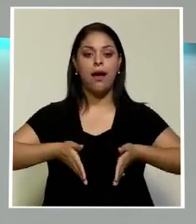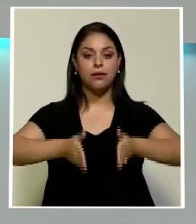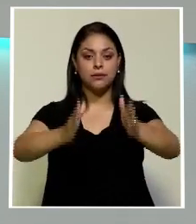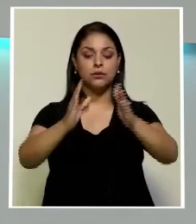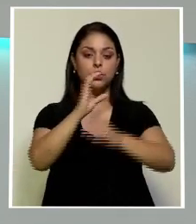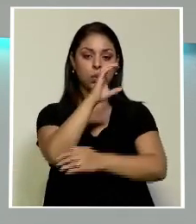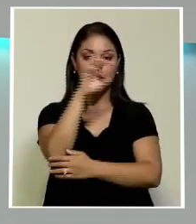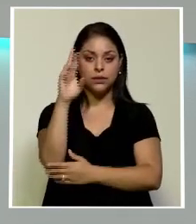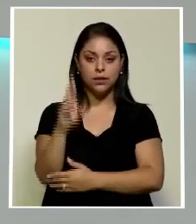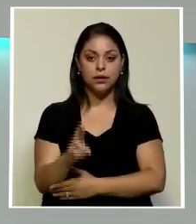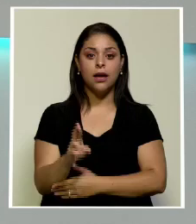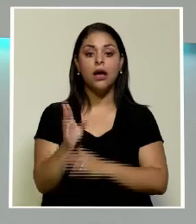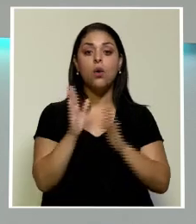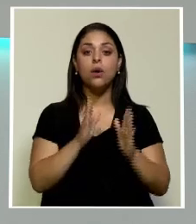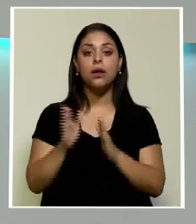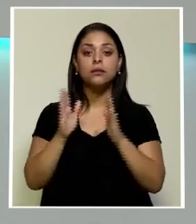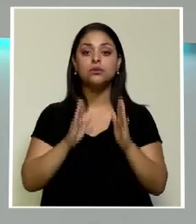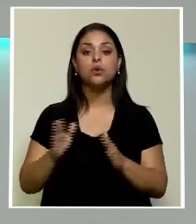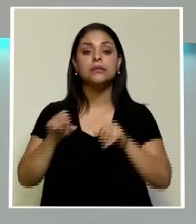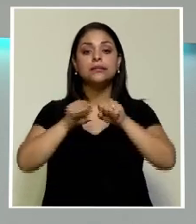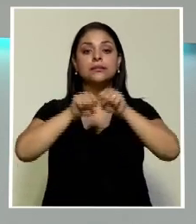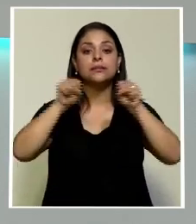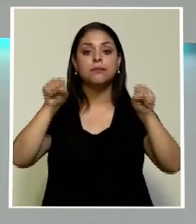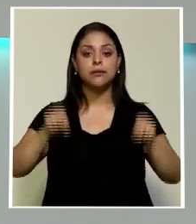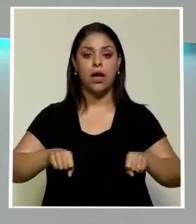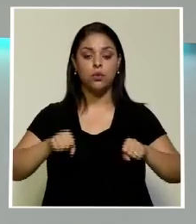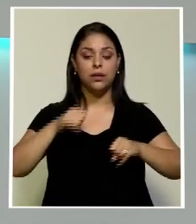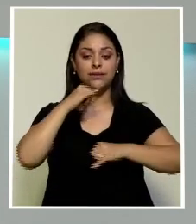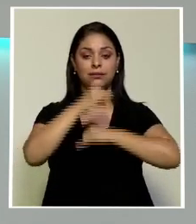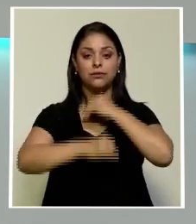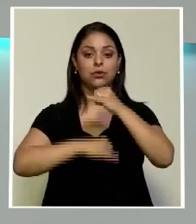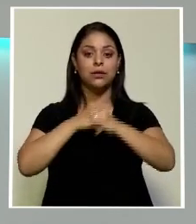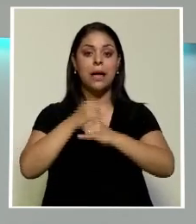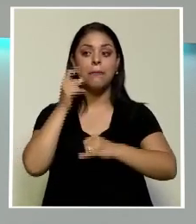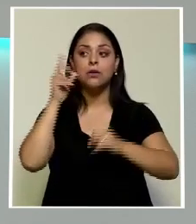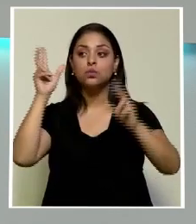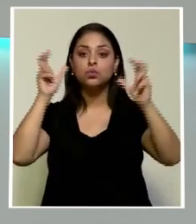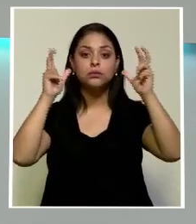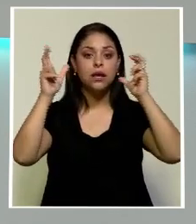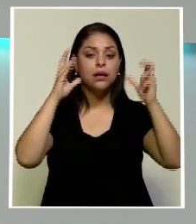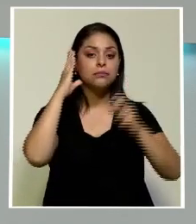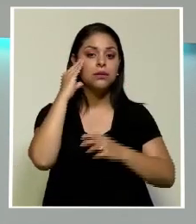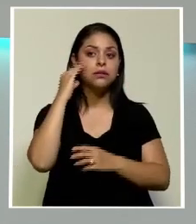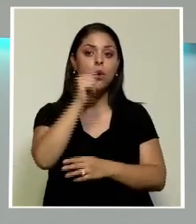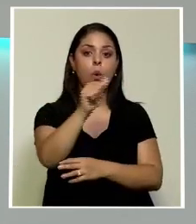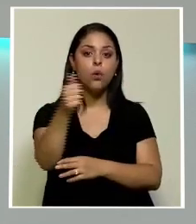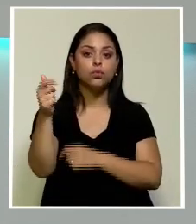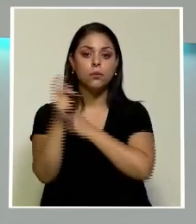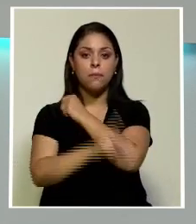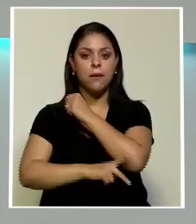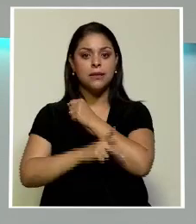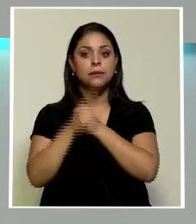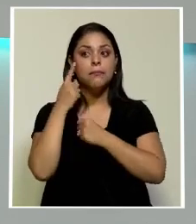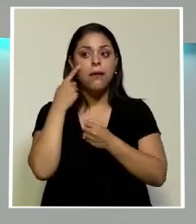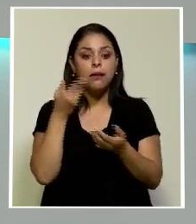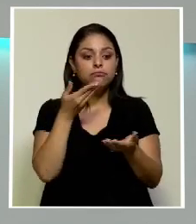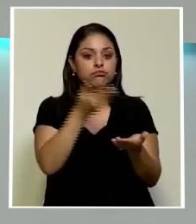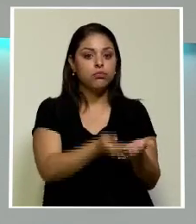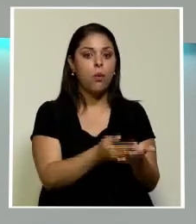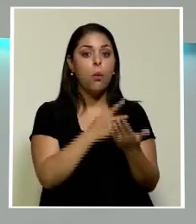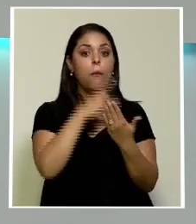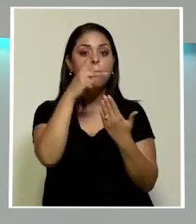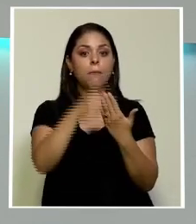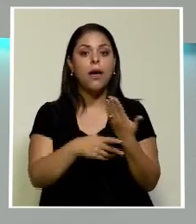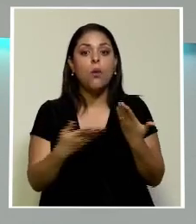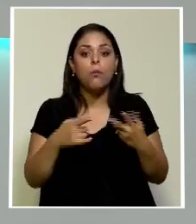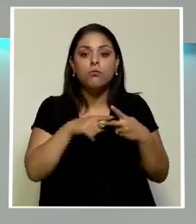Costa Rica organizó un seminario internacional para escuchar experiencias de otros países e impulsar un plan de mantenimiento